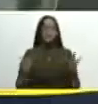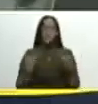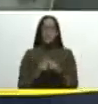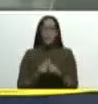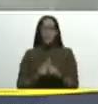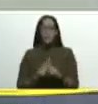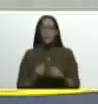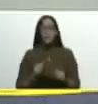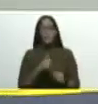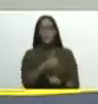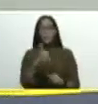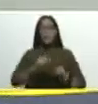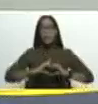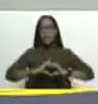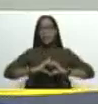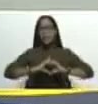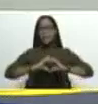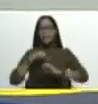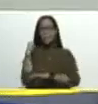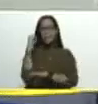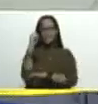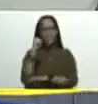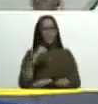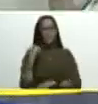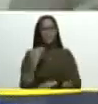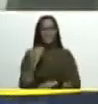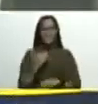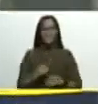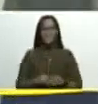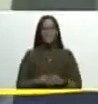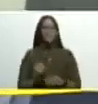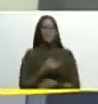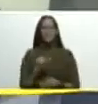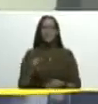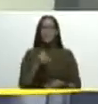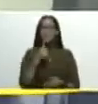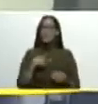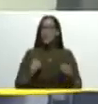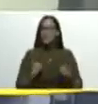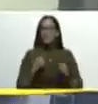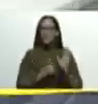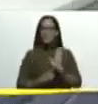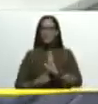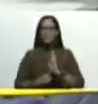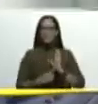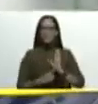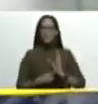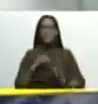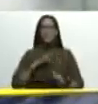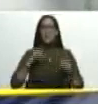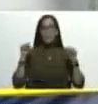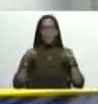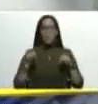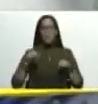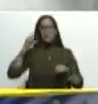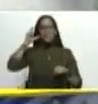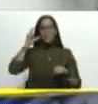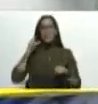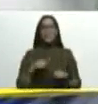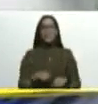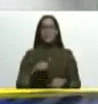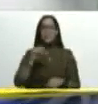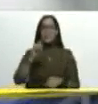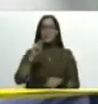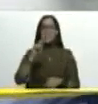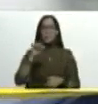cada latido. Venceremos. Venceremos. Correcto, ¿qué más tenemos que mostrar por aquí? Estamos hoy en Día de las Bricomil